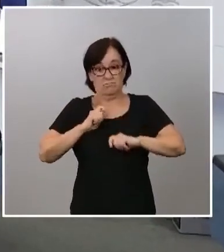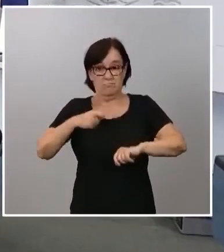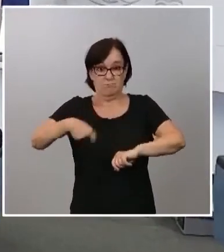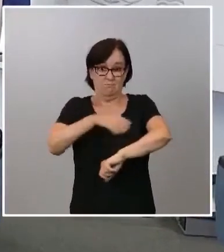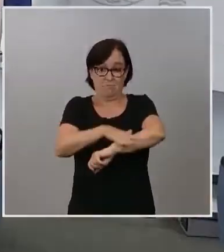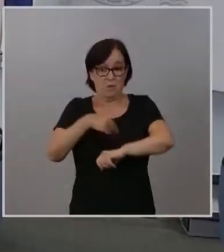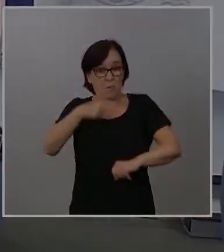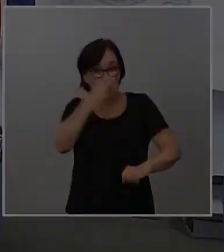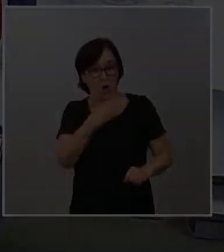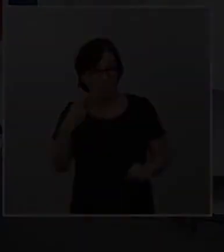ganadero.